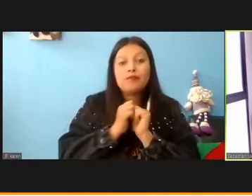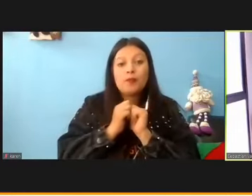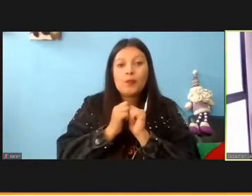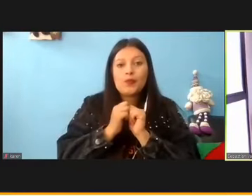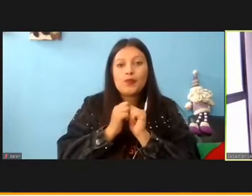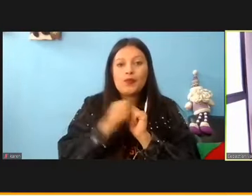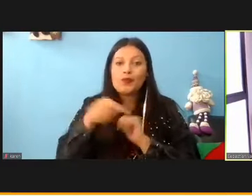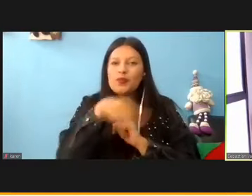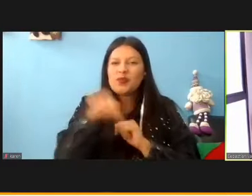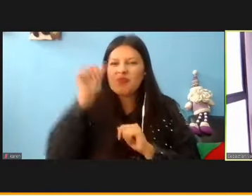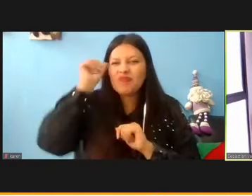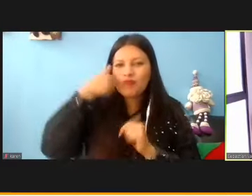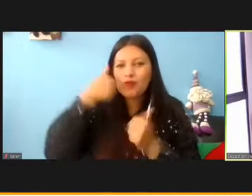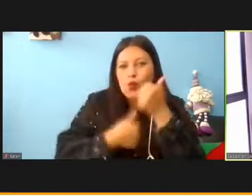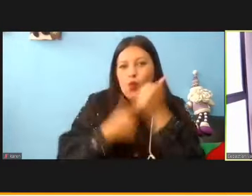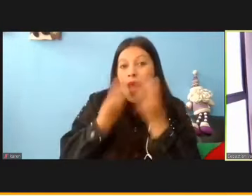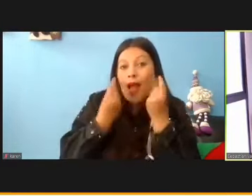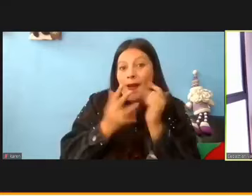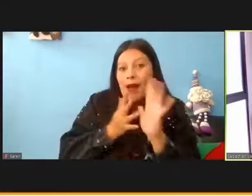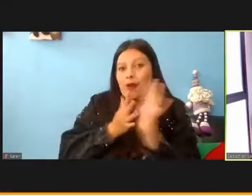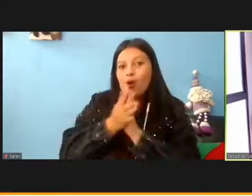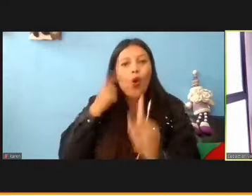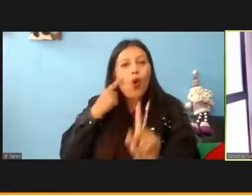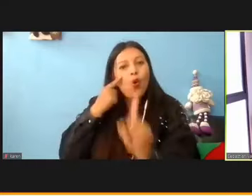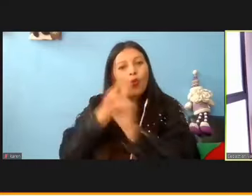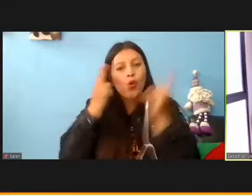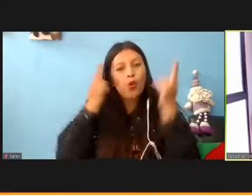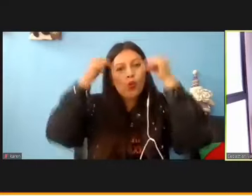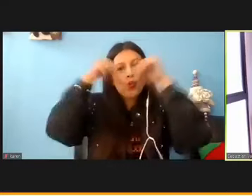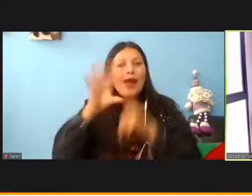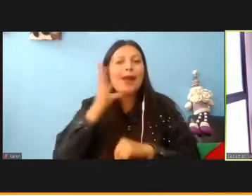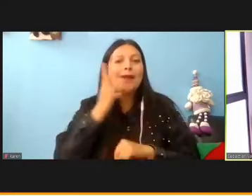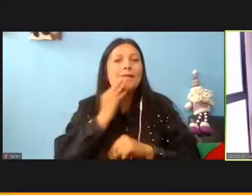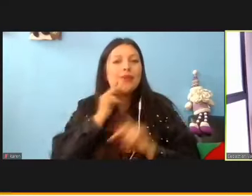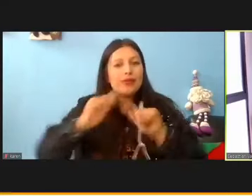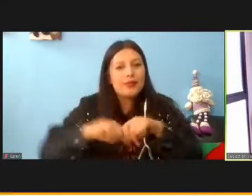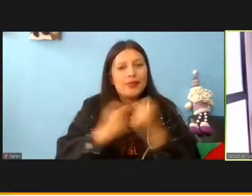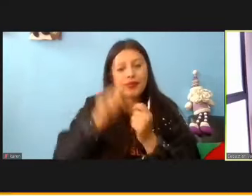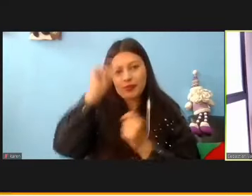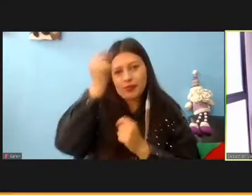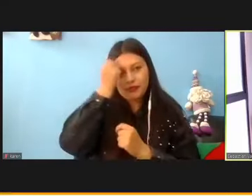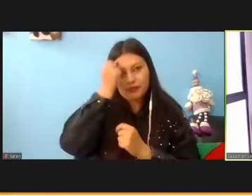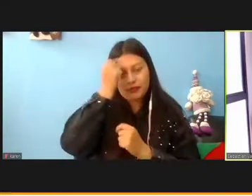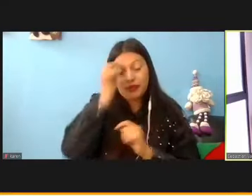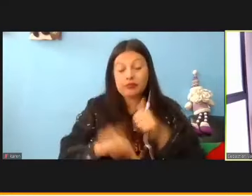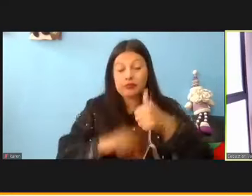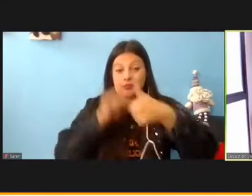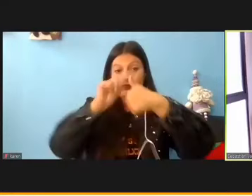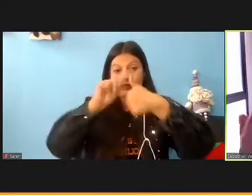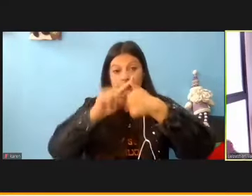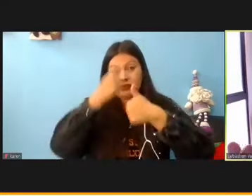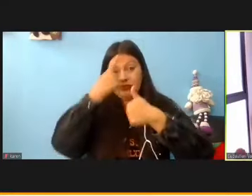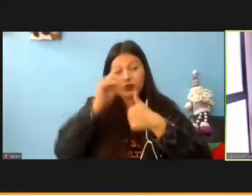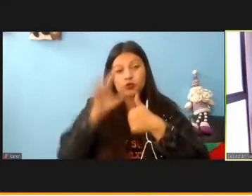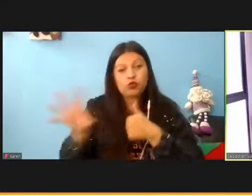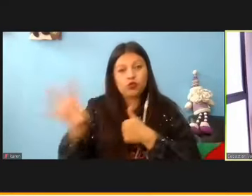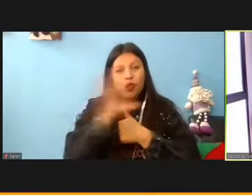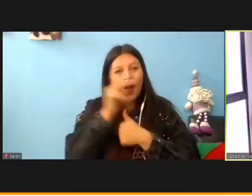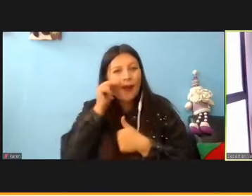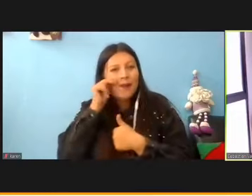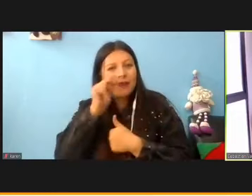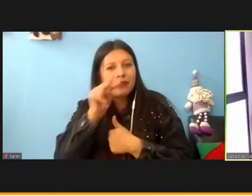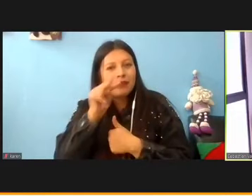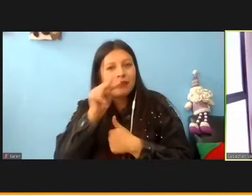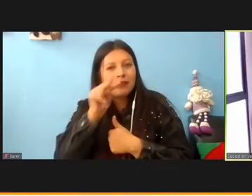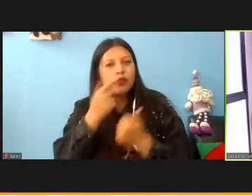voy a recordar rápidamente los objetivos del encuentro de experiencias Tejer Memorias. El primero, pues para que entre todos veamos y hagamos un